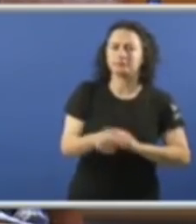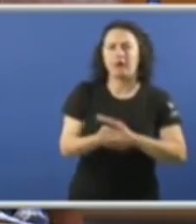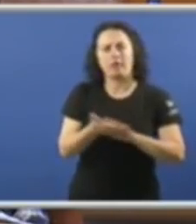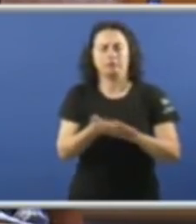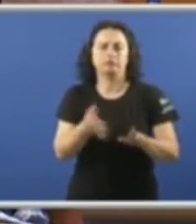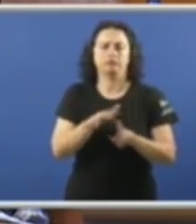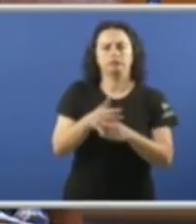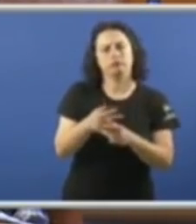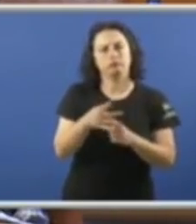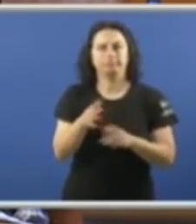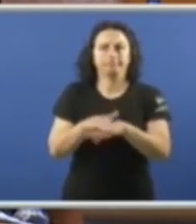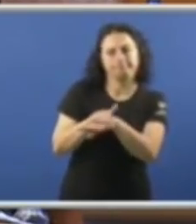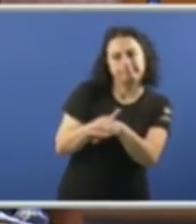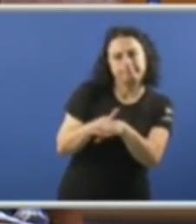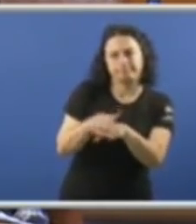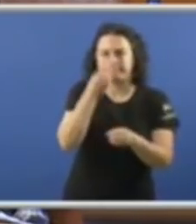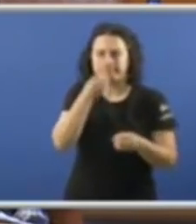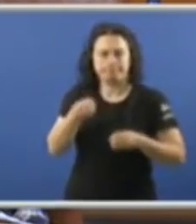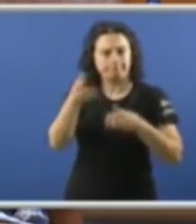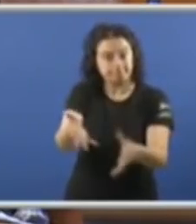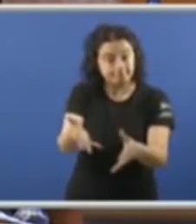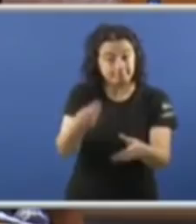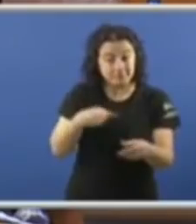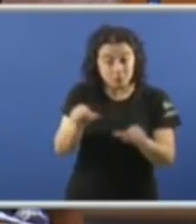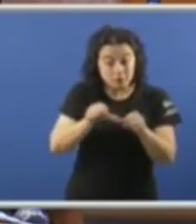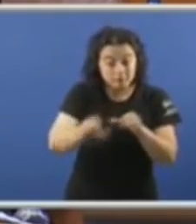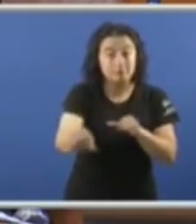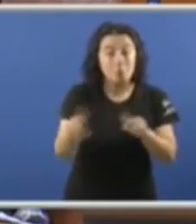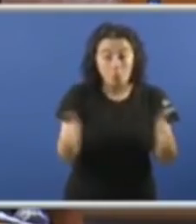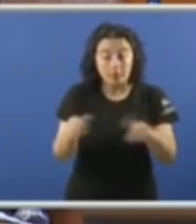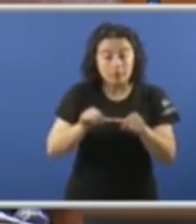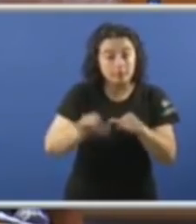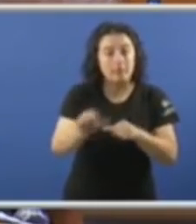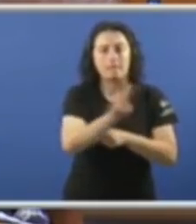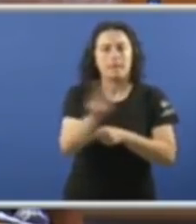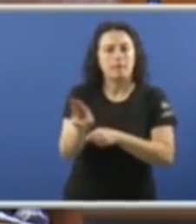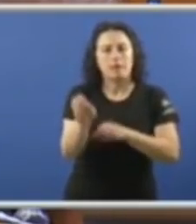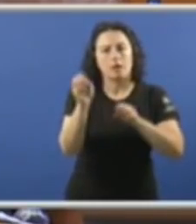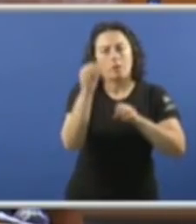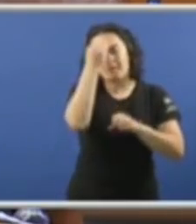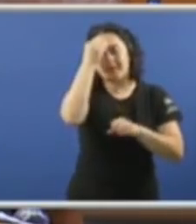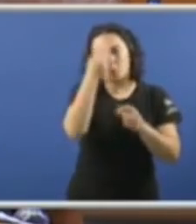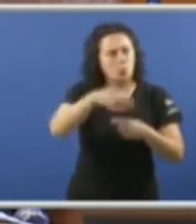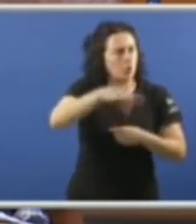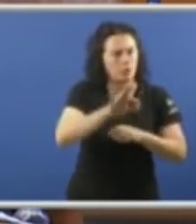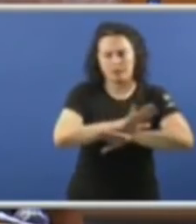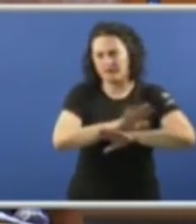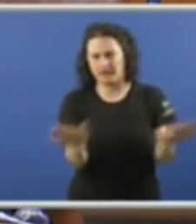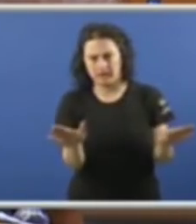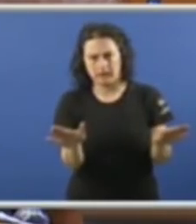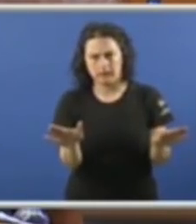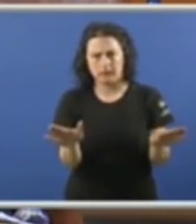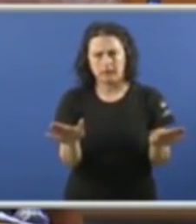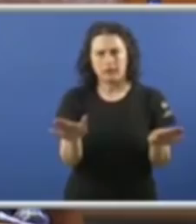contrición e proclamou que desde ese momento o PP abandona o pensamento único, abandona